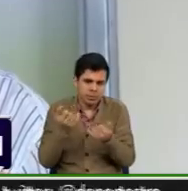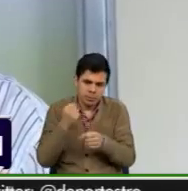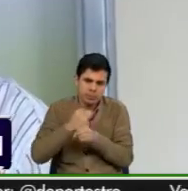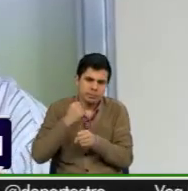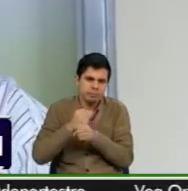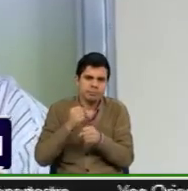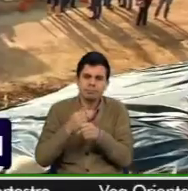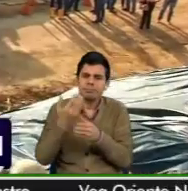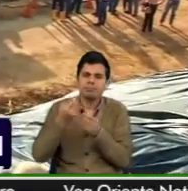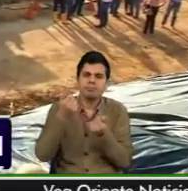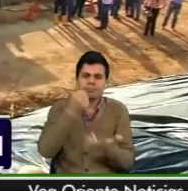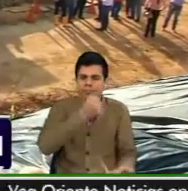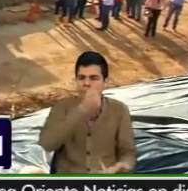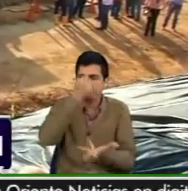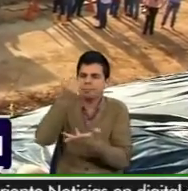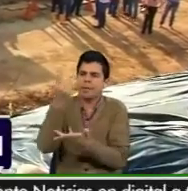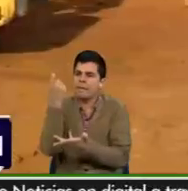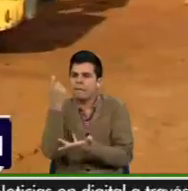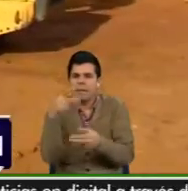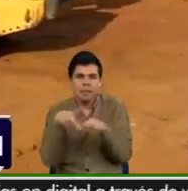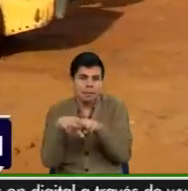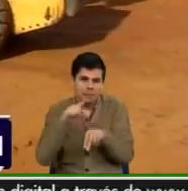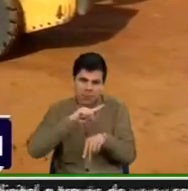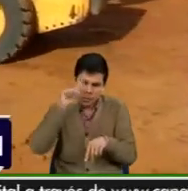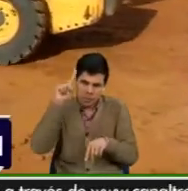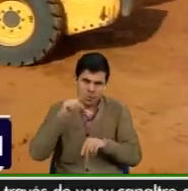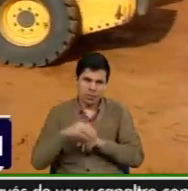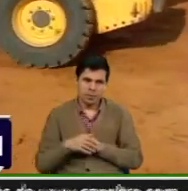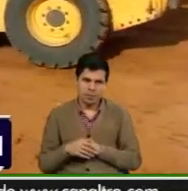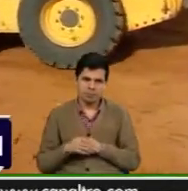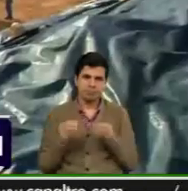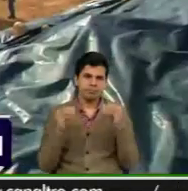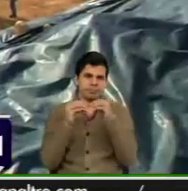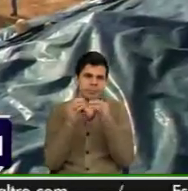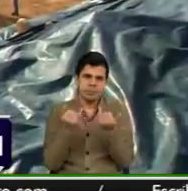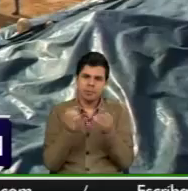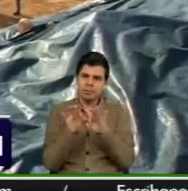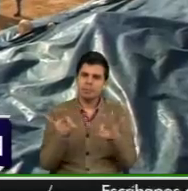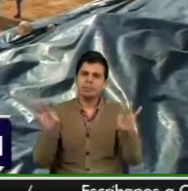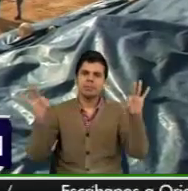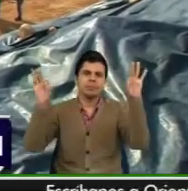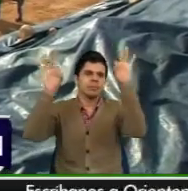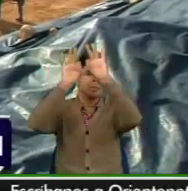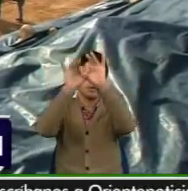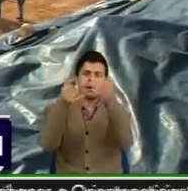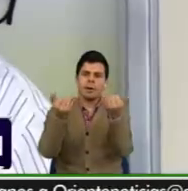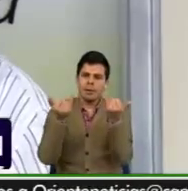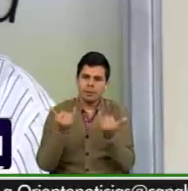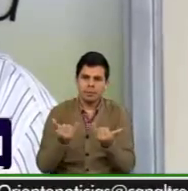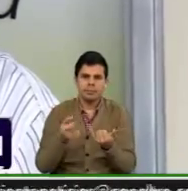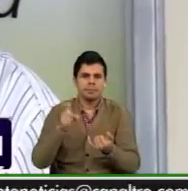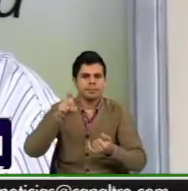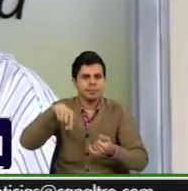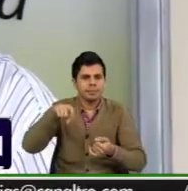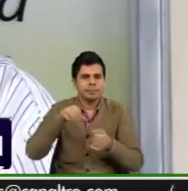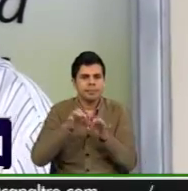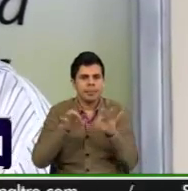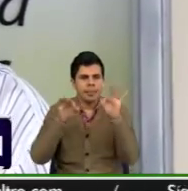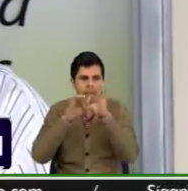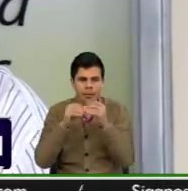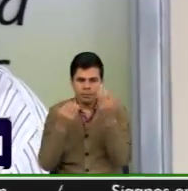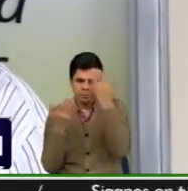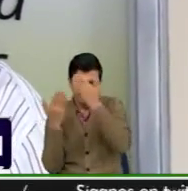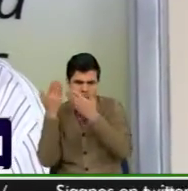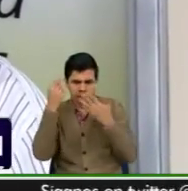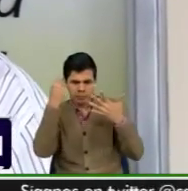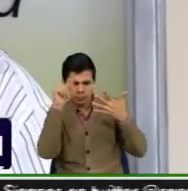no tener los recursos necesarios. Y es clave que en este momento se estén haciendo los